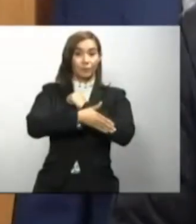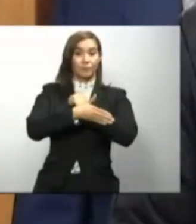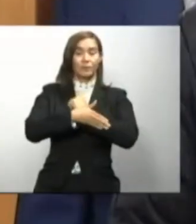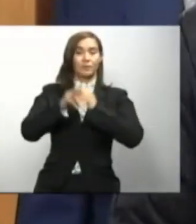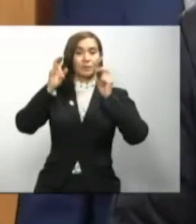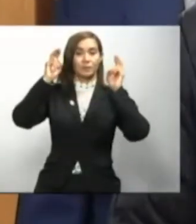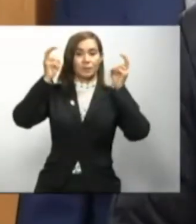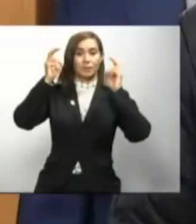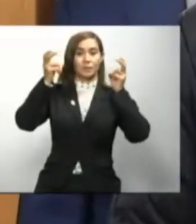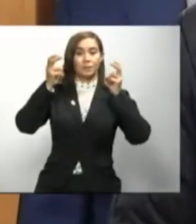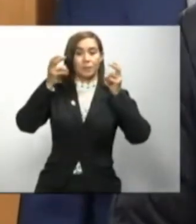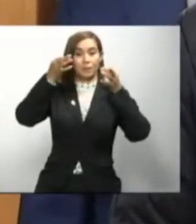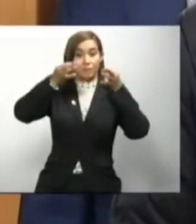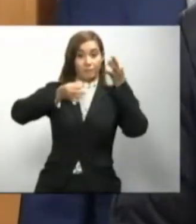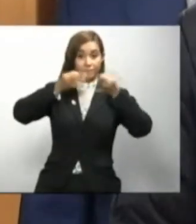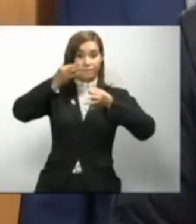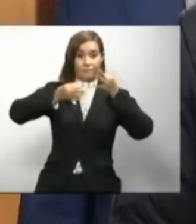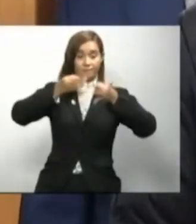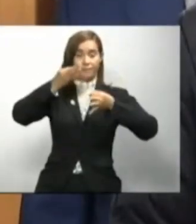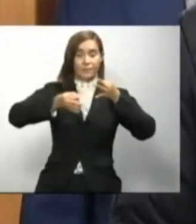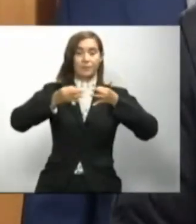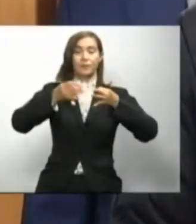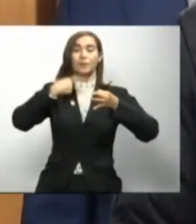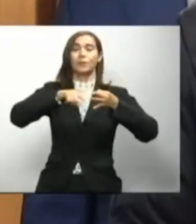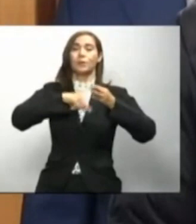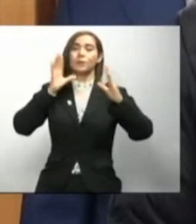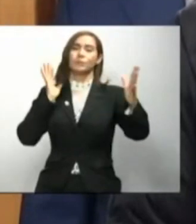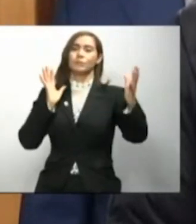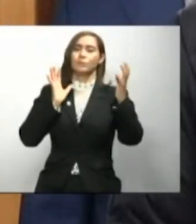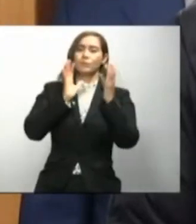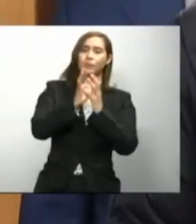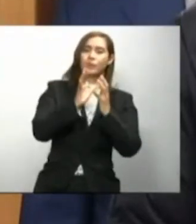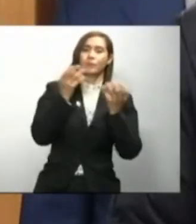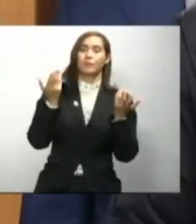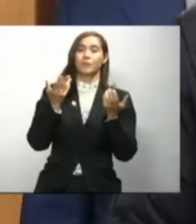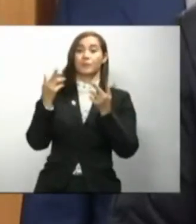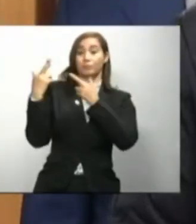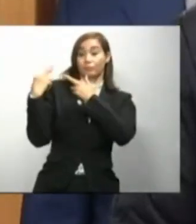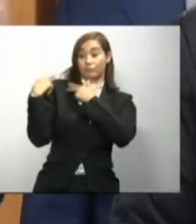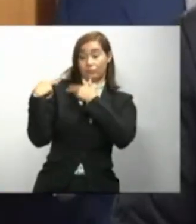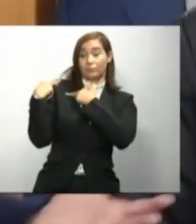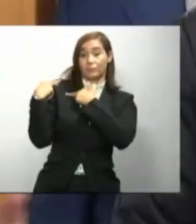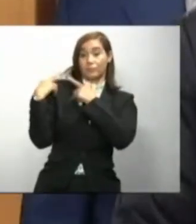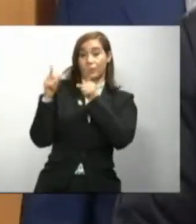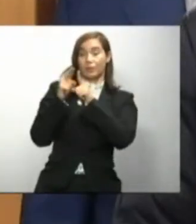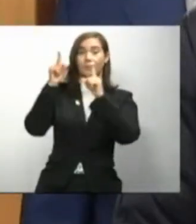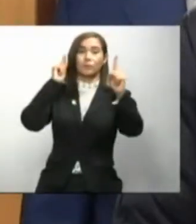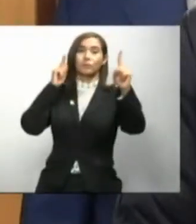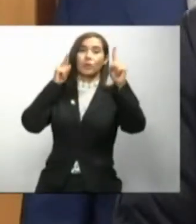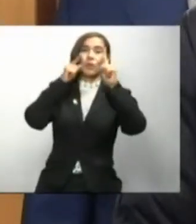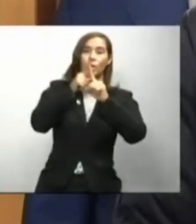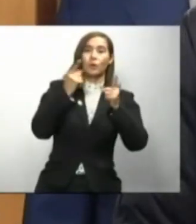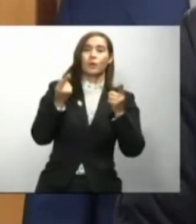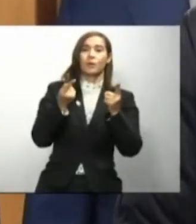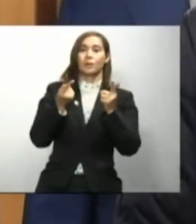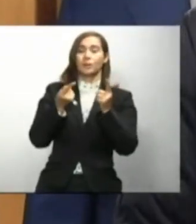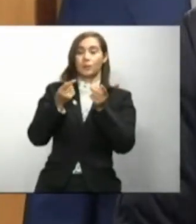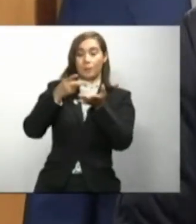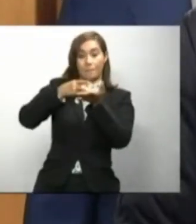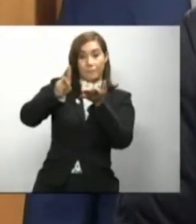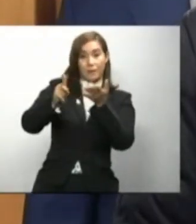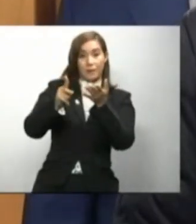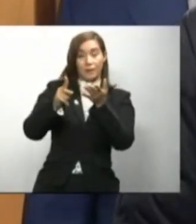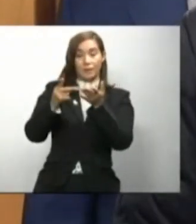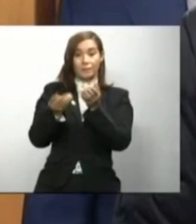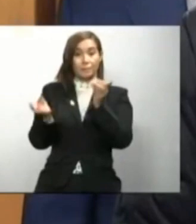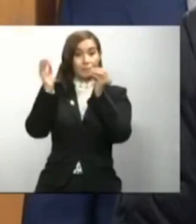fiscal en términos de nosotros poder enfrentar las responsabilidades y los retos que tenemos de subirle el salario y tener